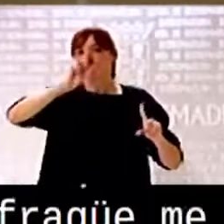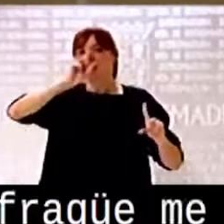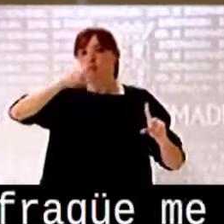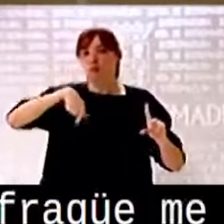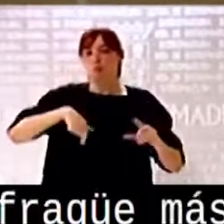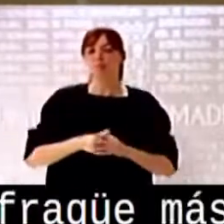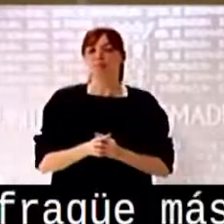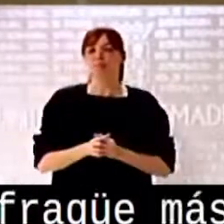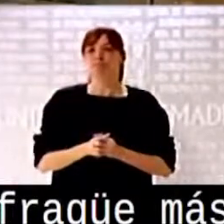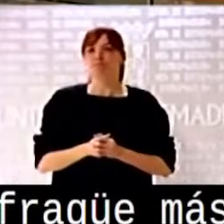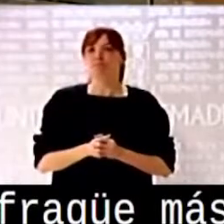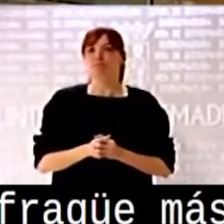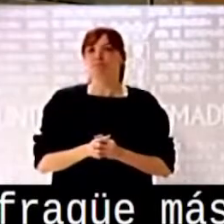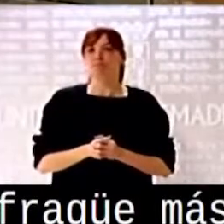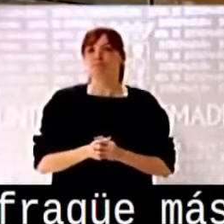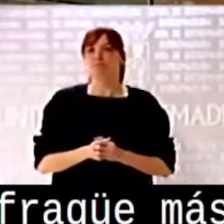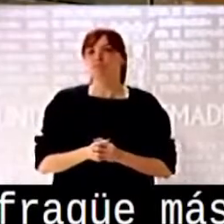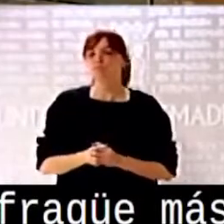¿Más preguntas?